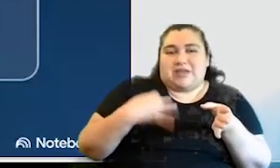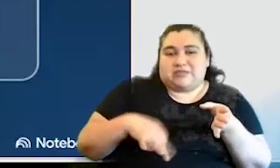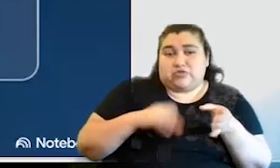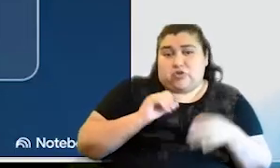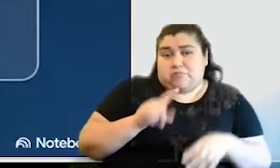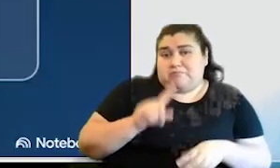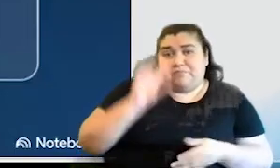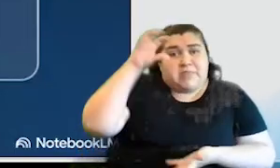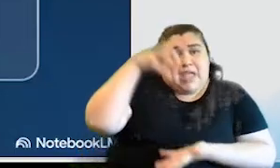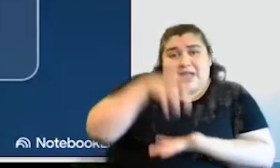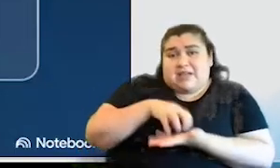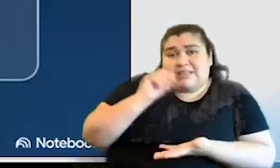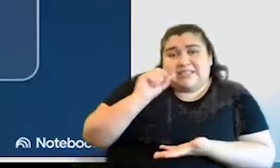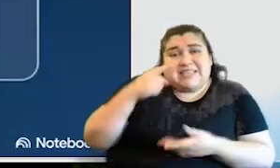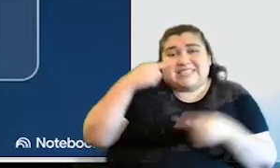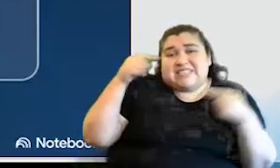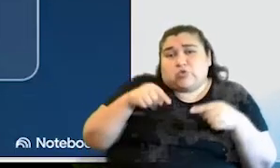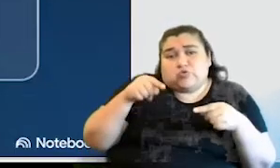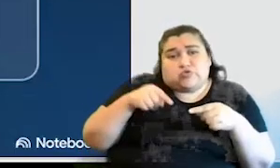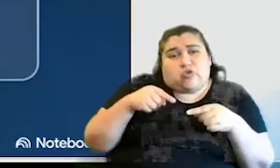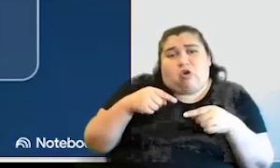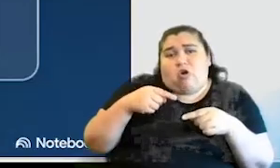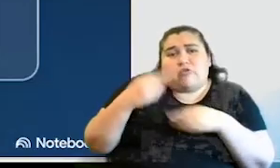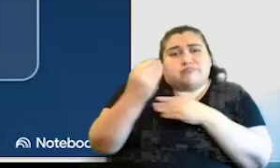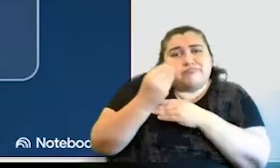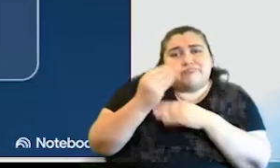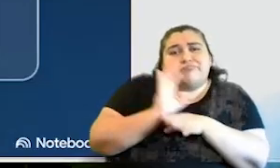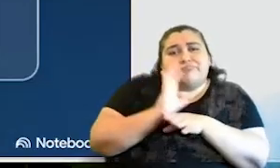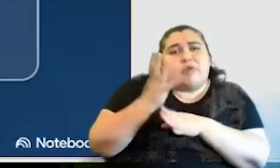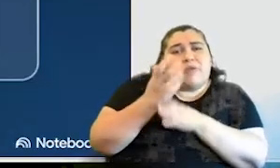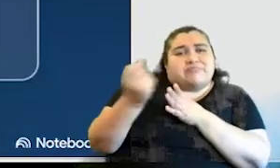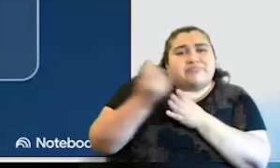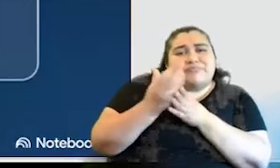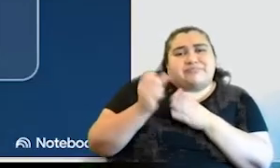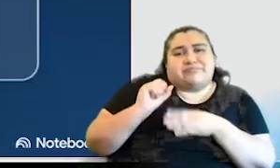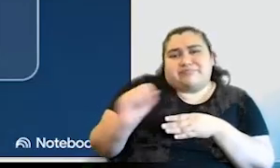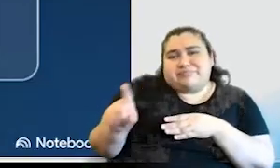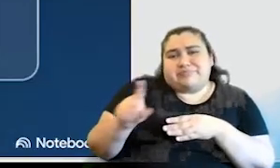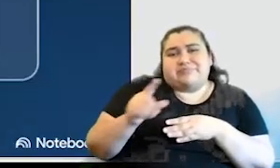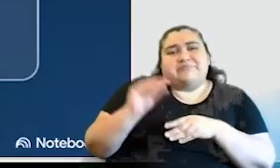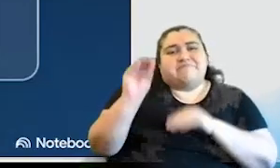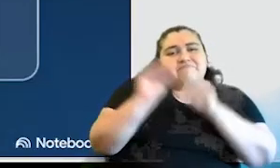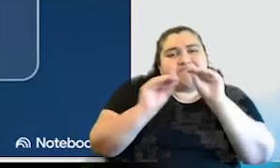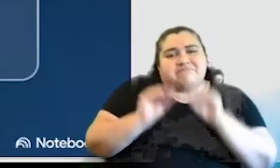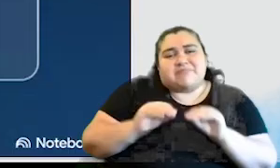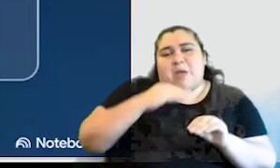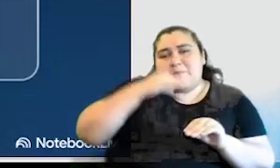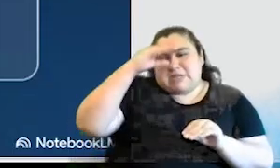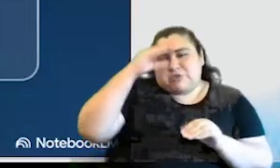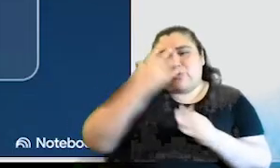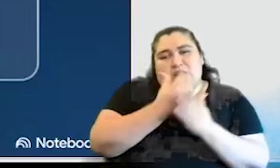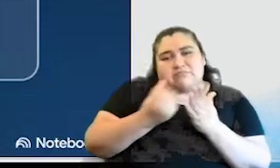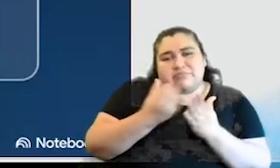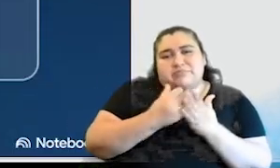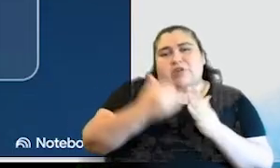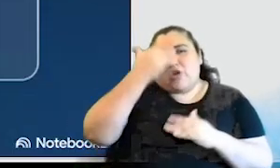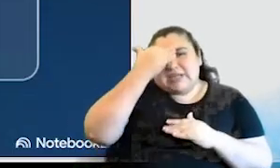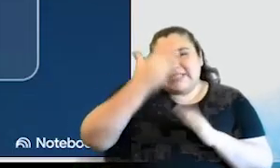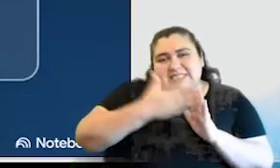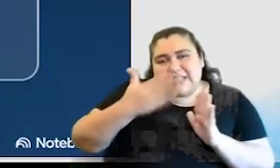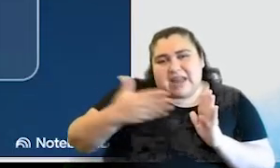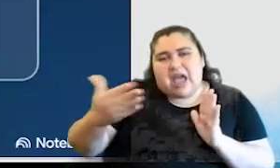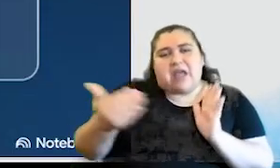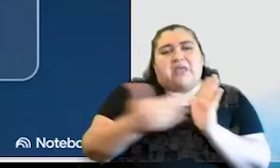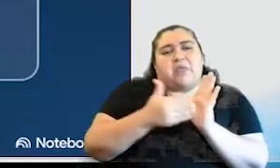lo tiene porque él genera nuestras propias retenciones y realiza nuestras liquidaciones mensuales, semanales o quincenales, depende de la